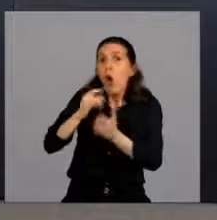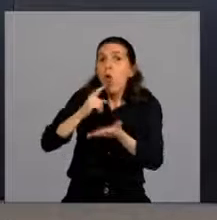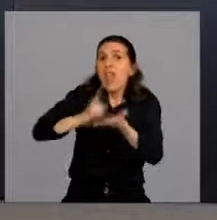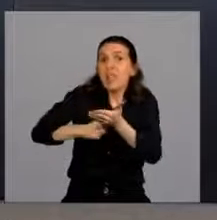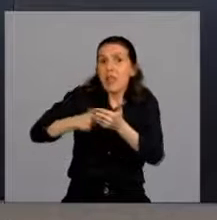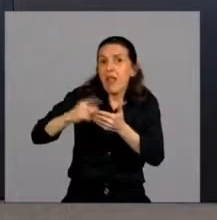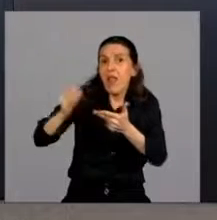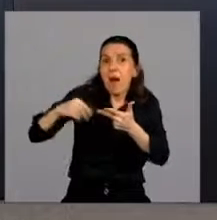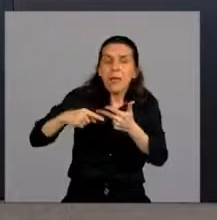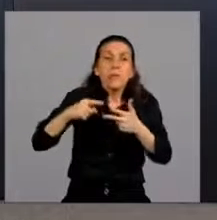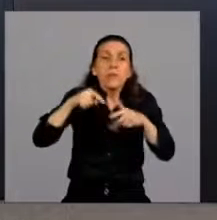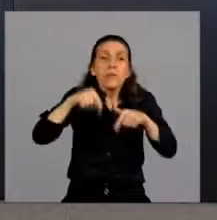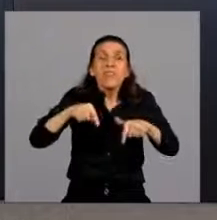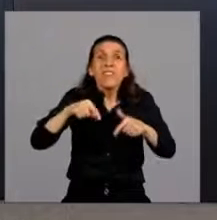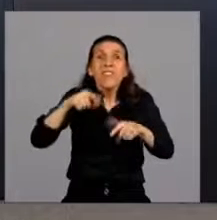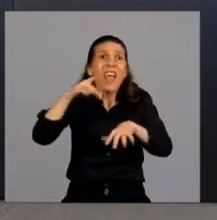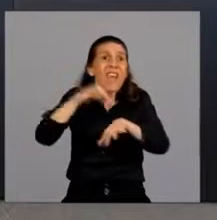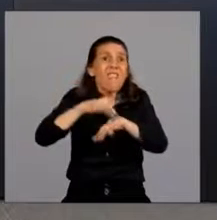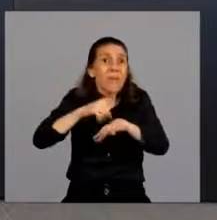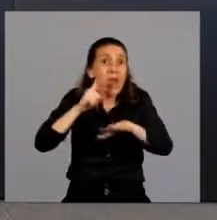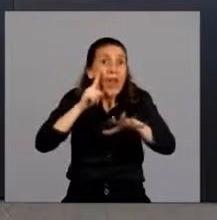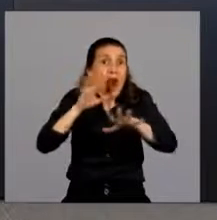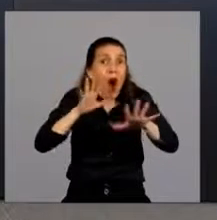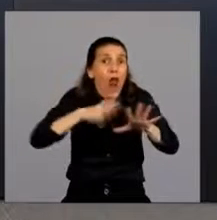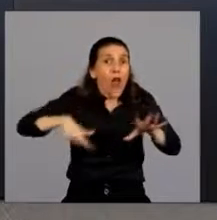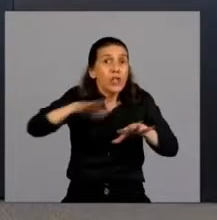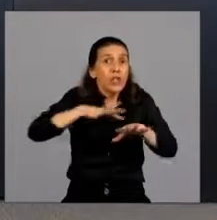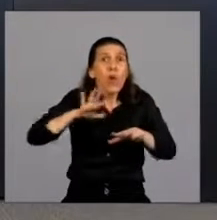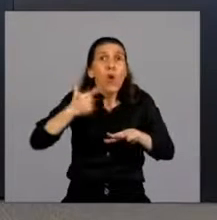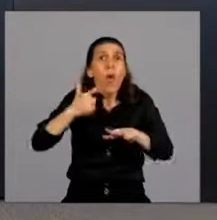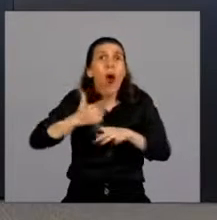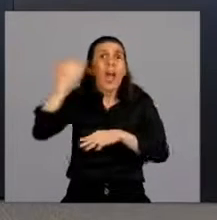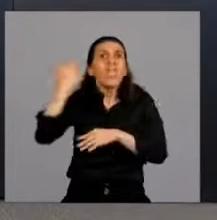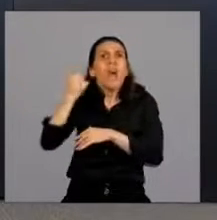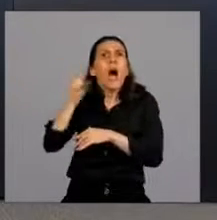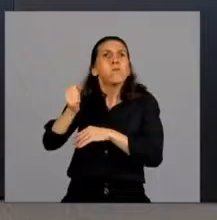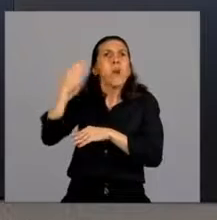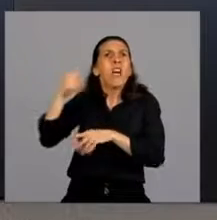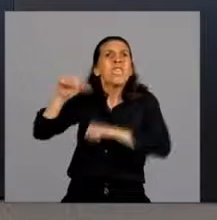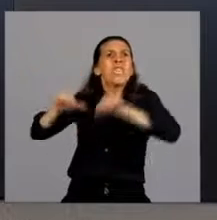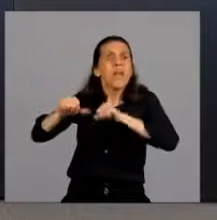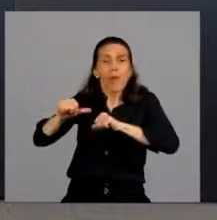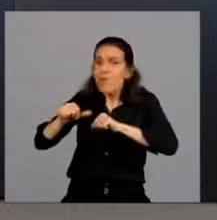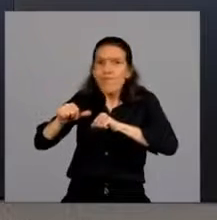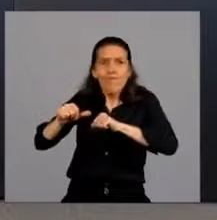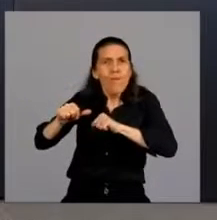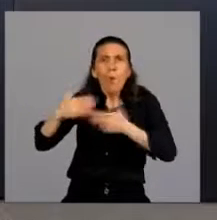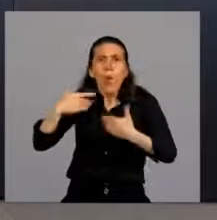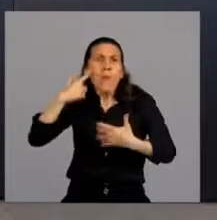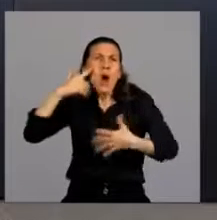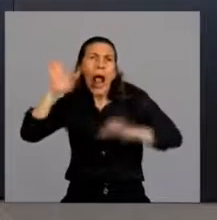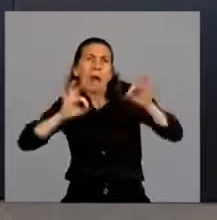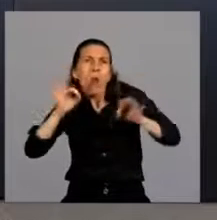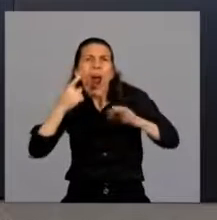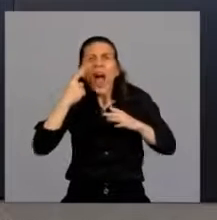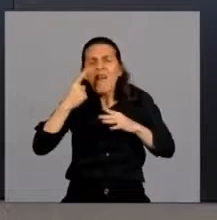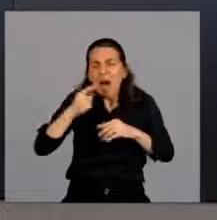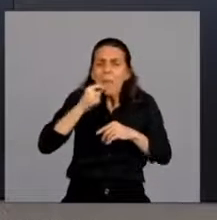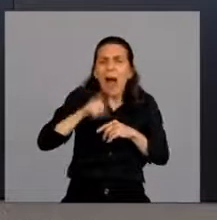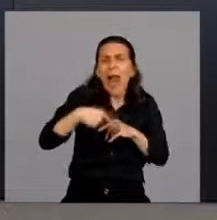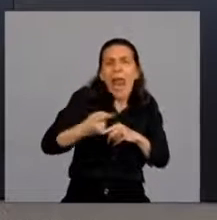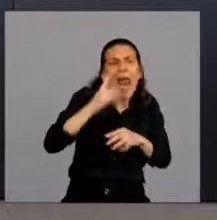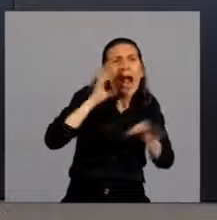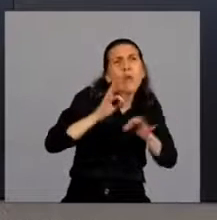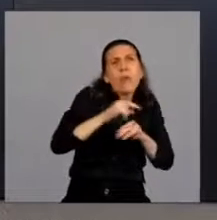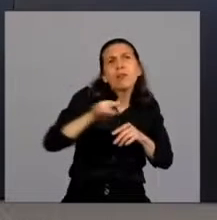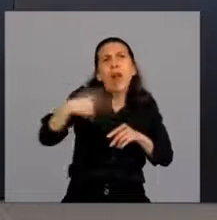Esta es una enfermedad nueva, que no tiene conocimiento científico. Por más estimaciones que hagamos, no podemos saber cuántos casos va a haber mañana, la semana